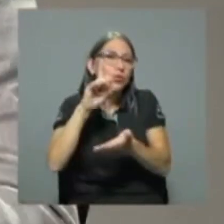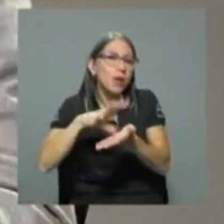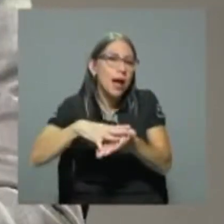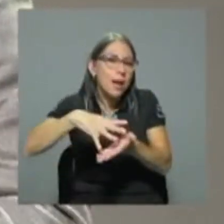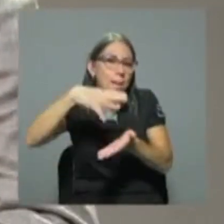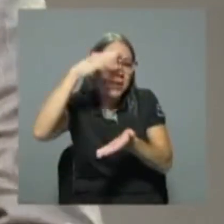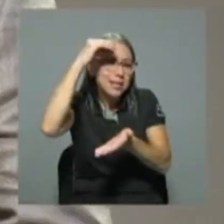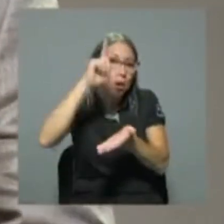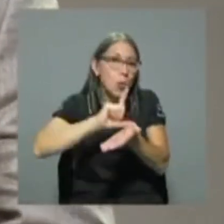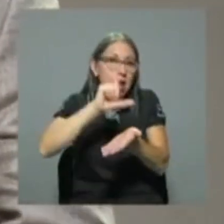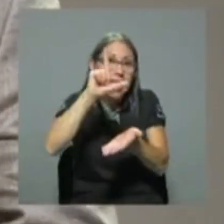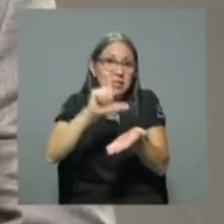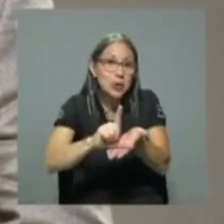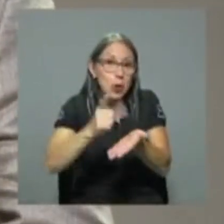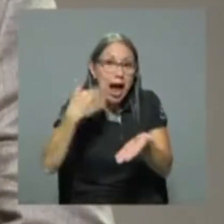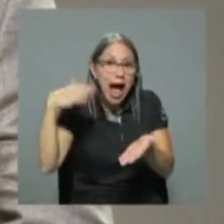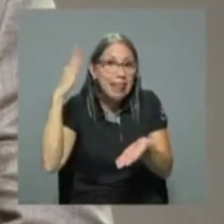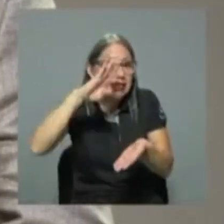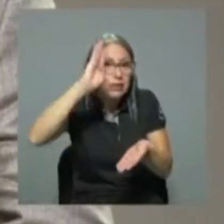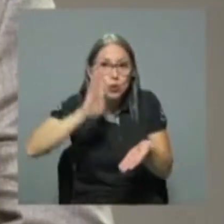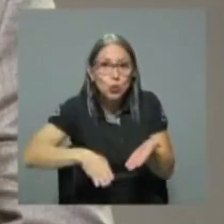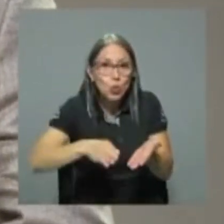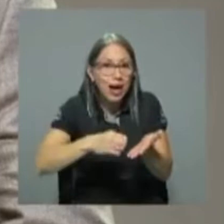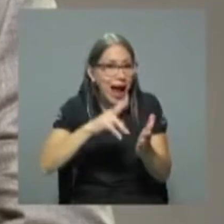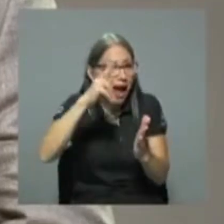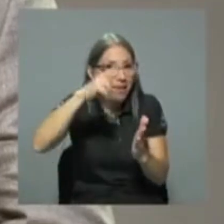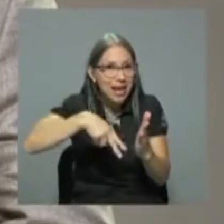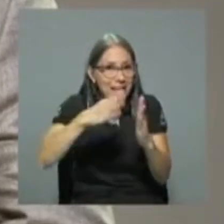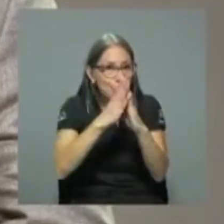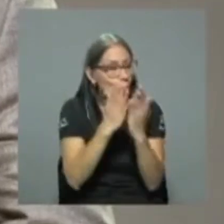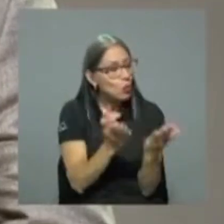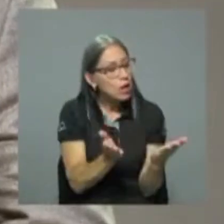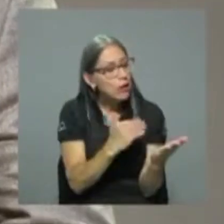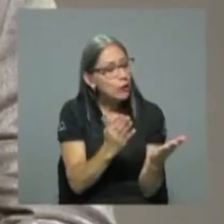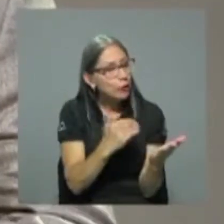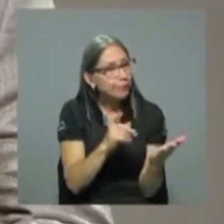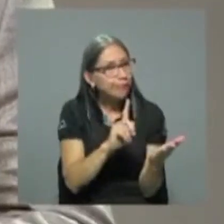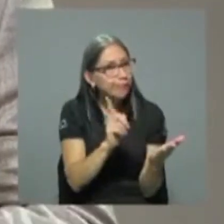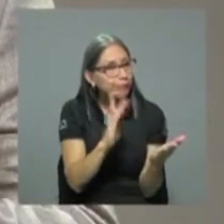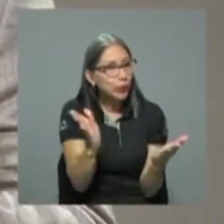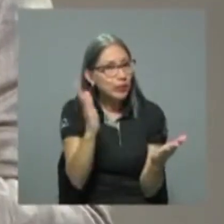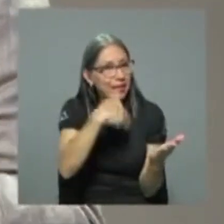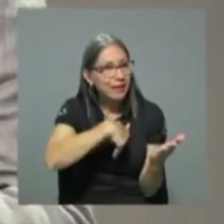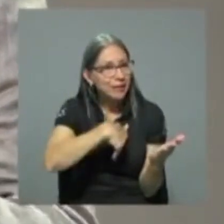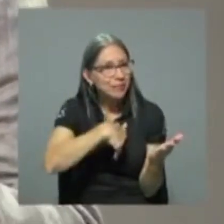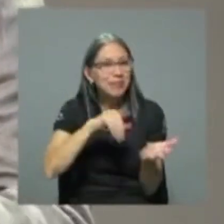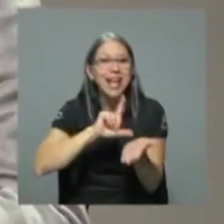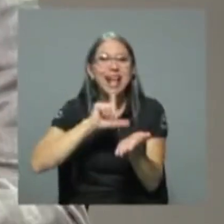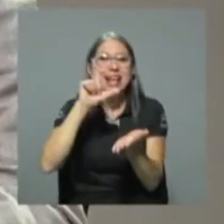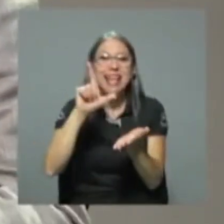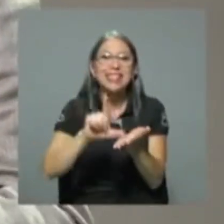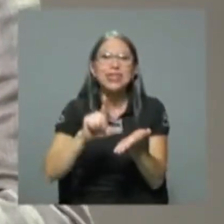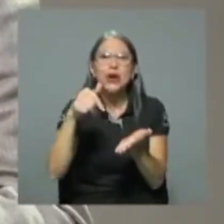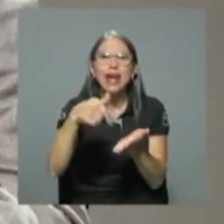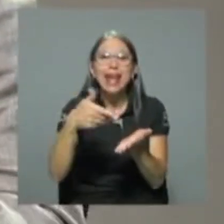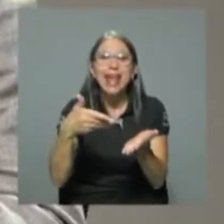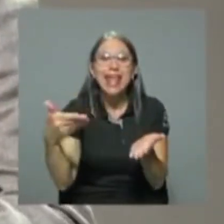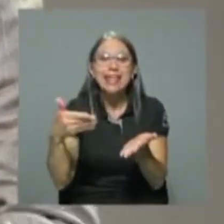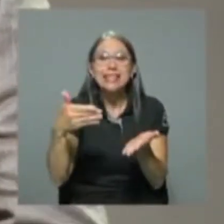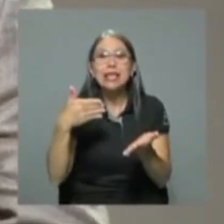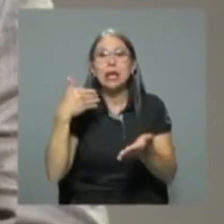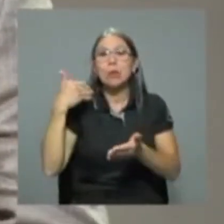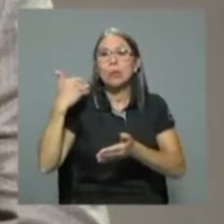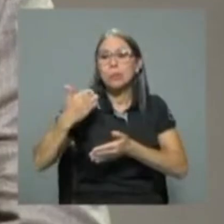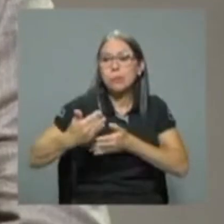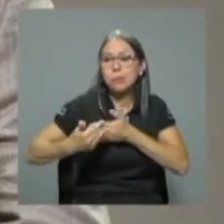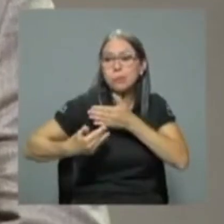estaba en ninguna literatura, ¿verdad? Entonces es una lección de ir aprendiendo conforme se iban